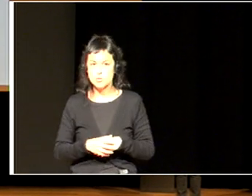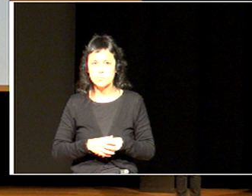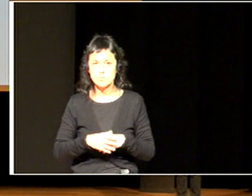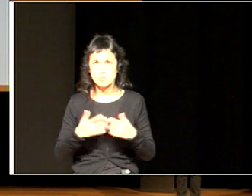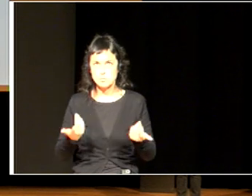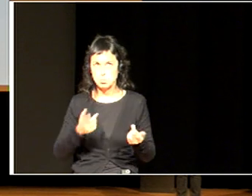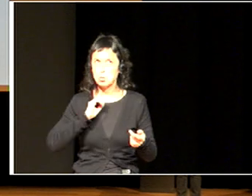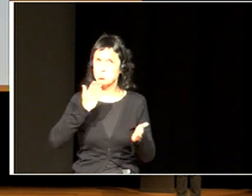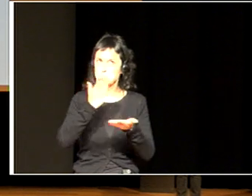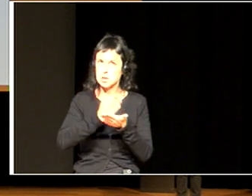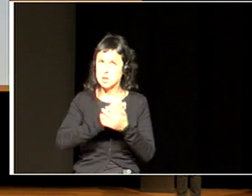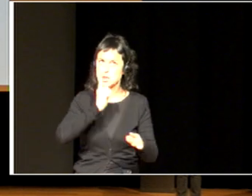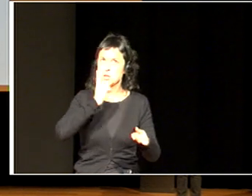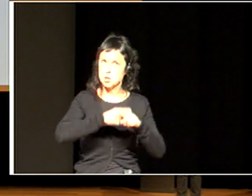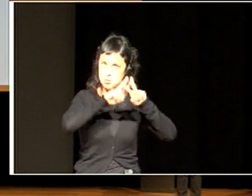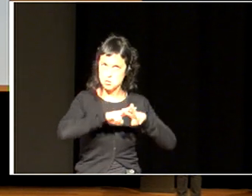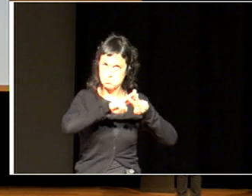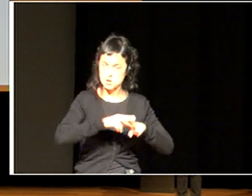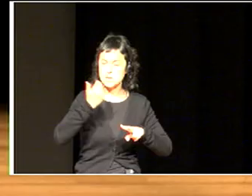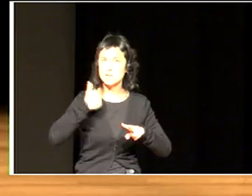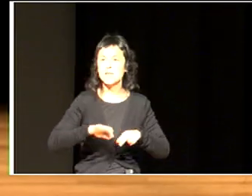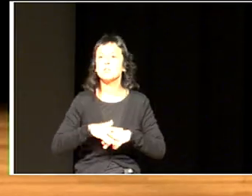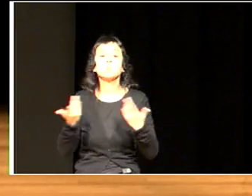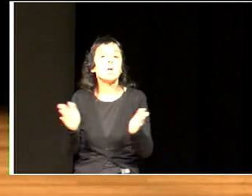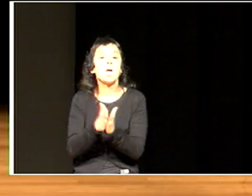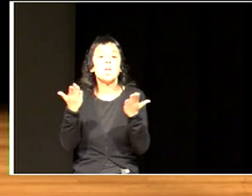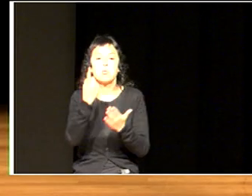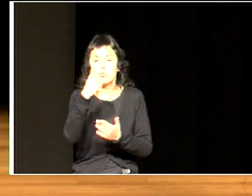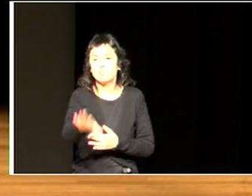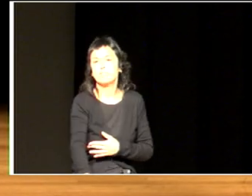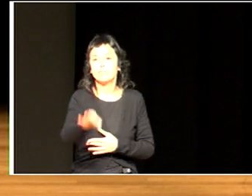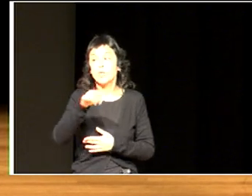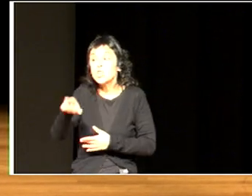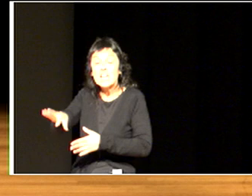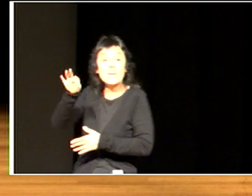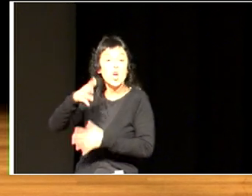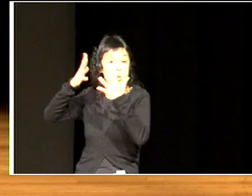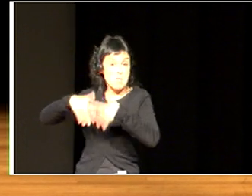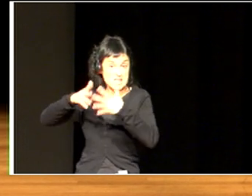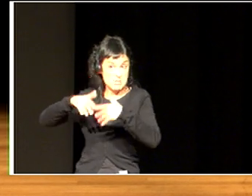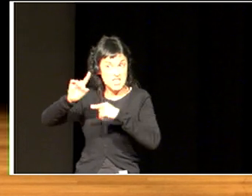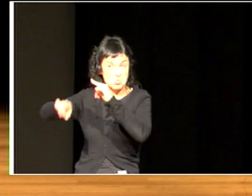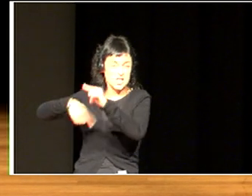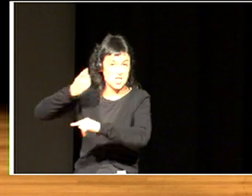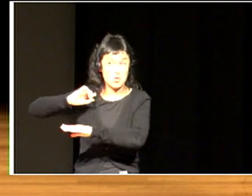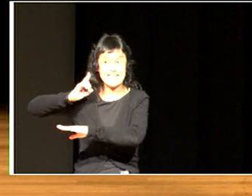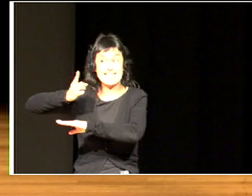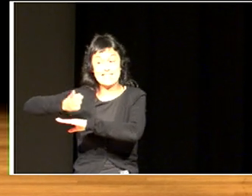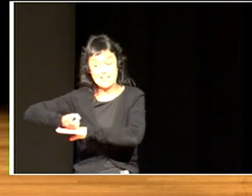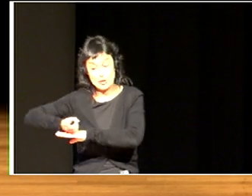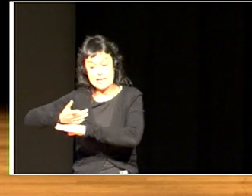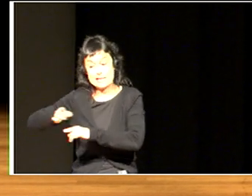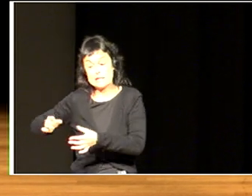sexismo en clase yo venga a sacar el libro que queráis y decidieron el de matemáticas porque venía después la directora que es la profesora de